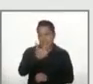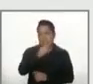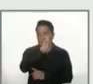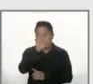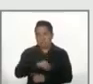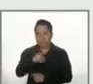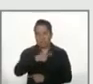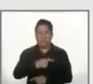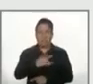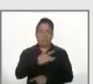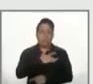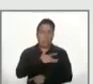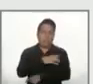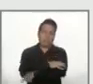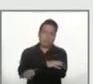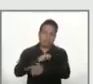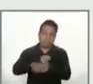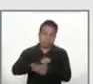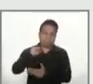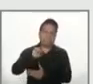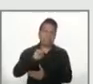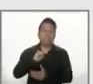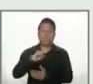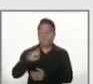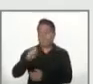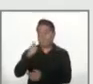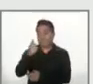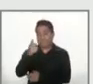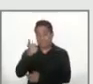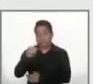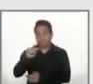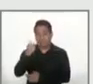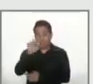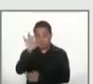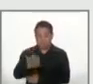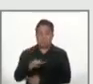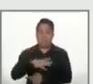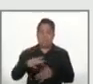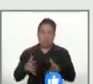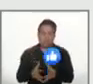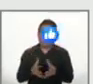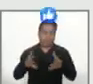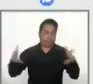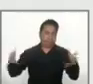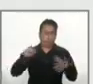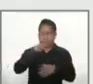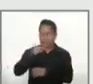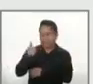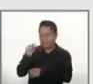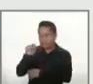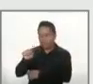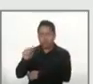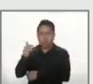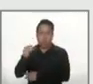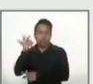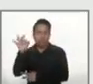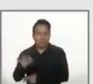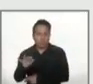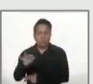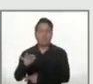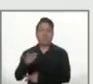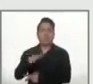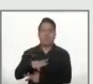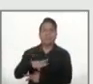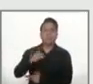los casos, hipertensión arterial, en 26.7% de los casos, obesidad, y en el 6.8% de los